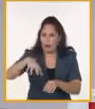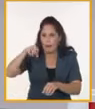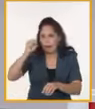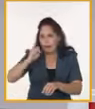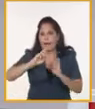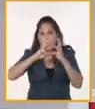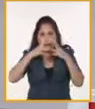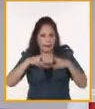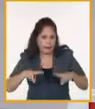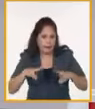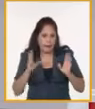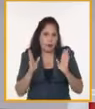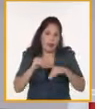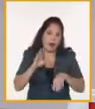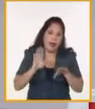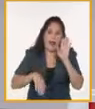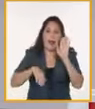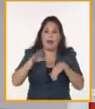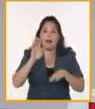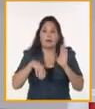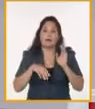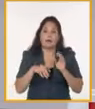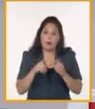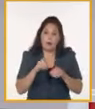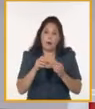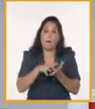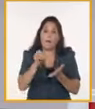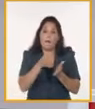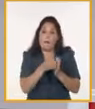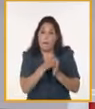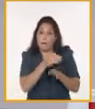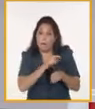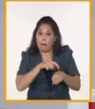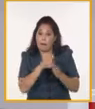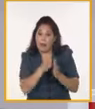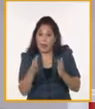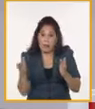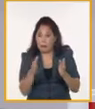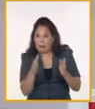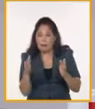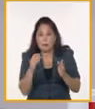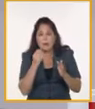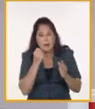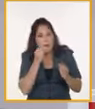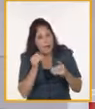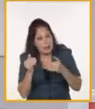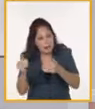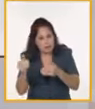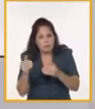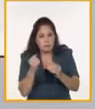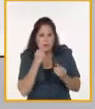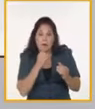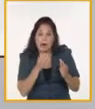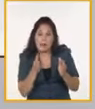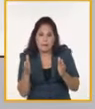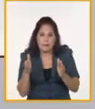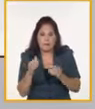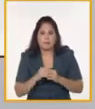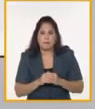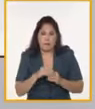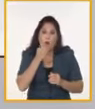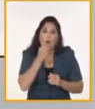eso esa ese ese eh incremento de lo de los de los plazos esa ampliación en días hábiles